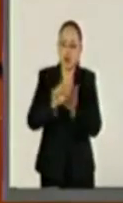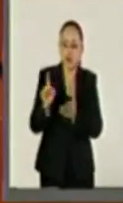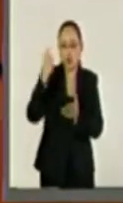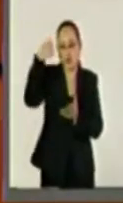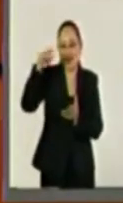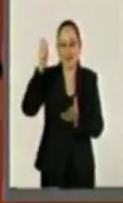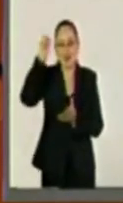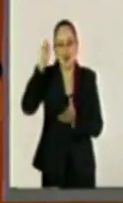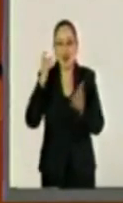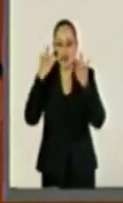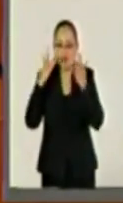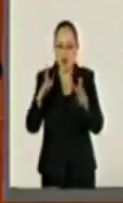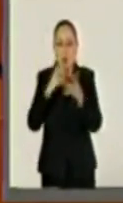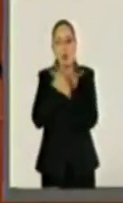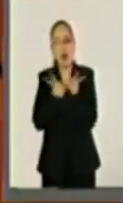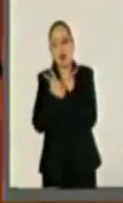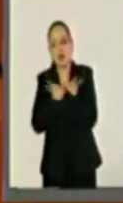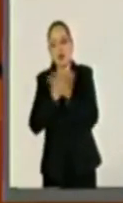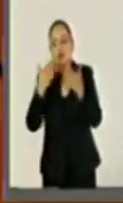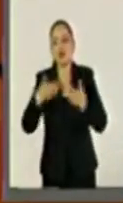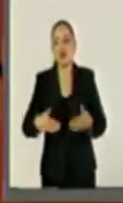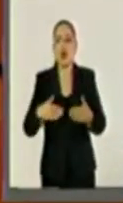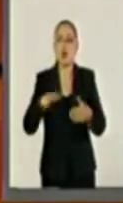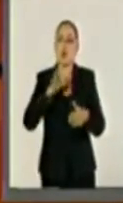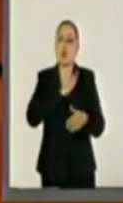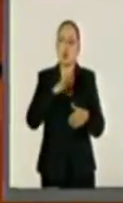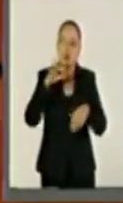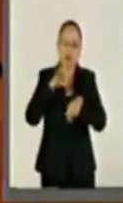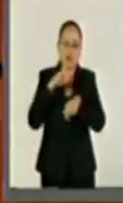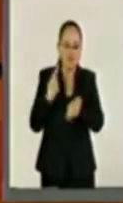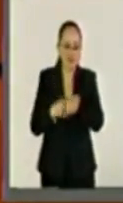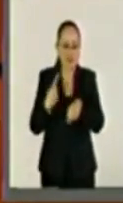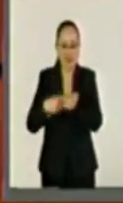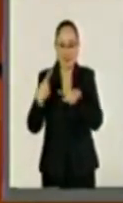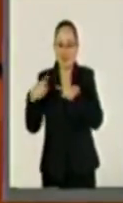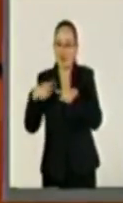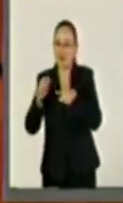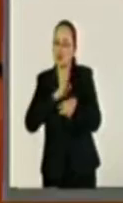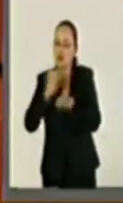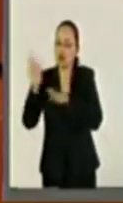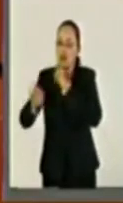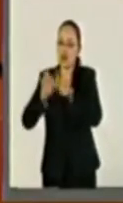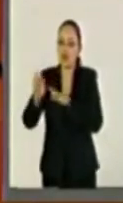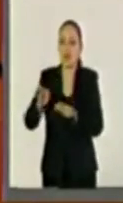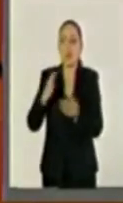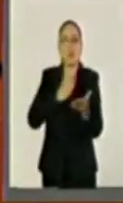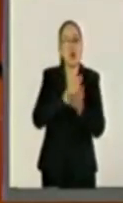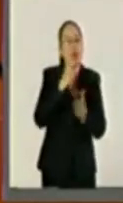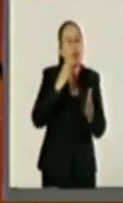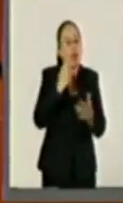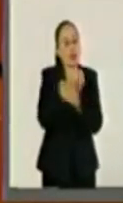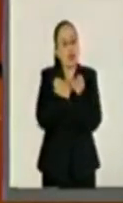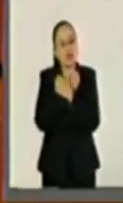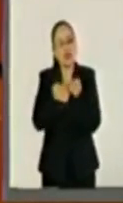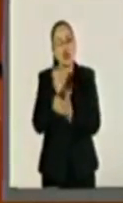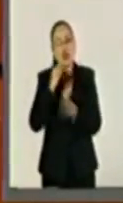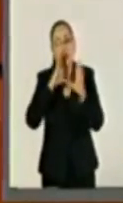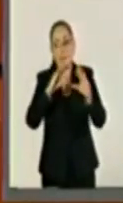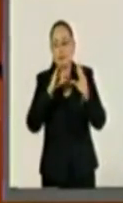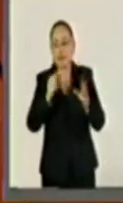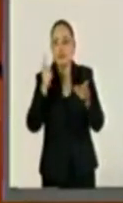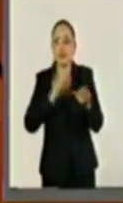jubilación, vacaciones, coberturas de enfermedades, acceso a servicios educativos y de capacitación,